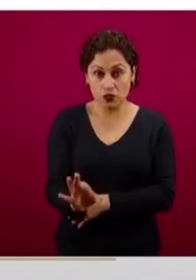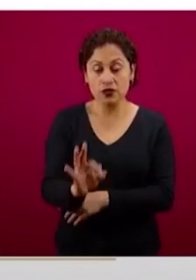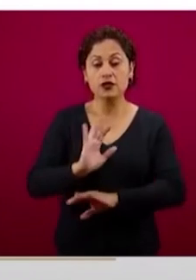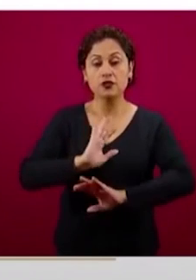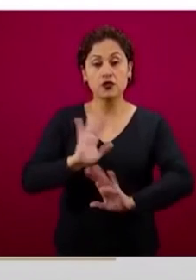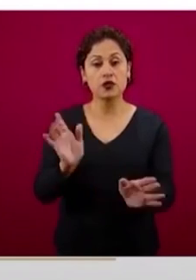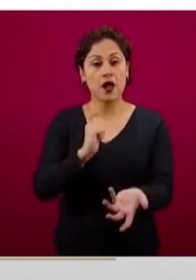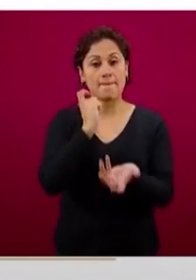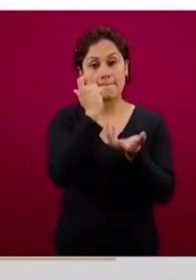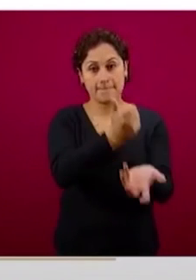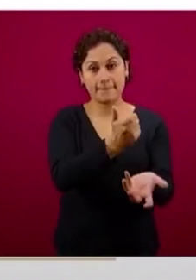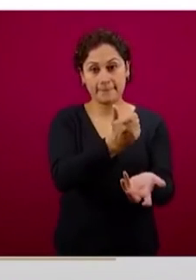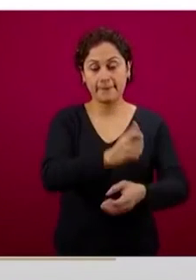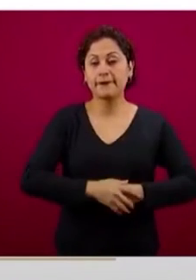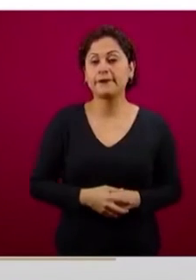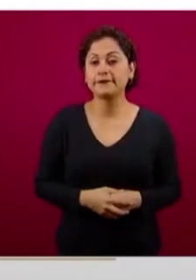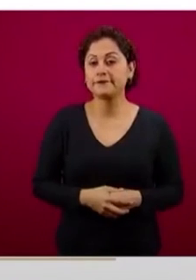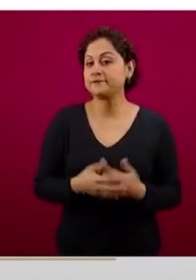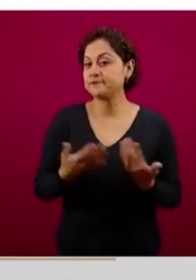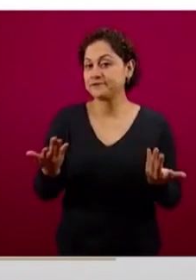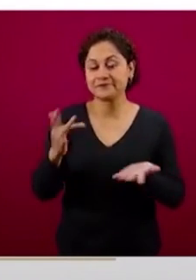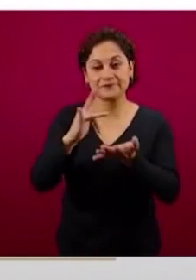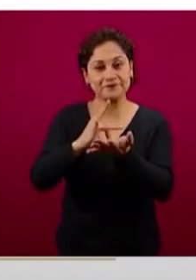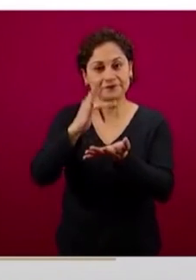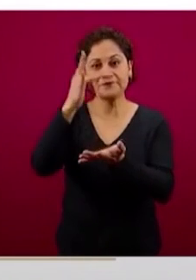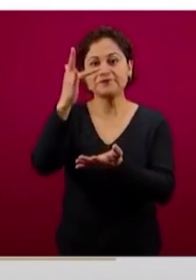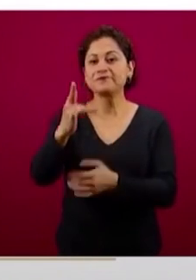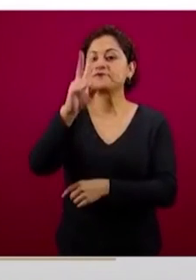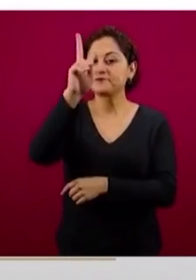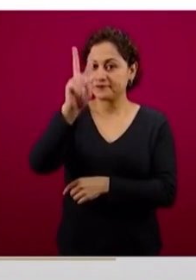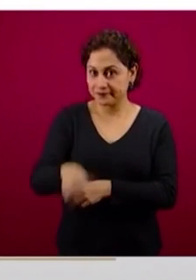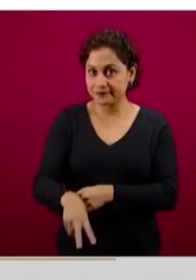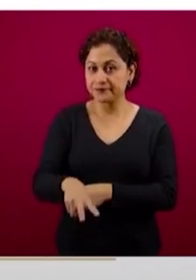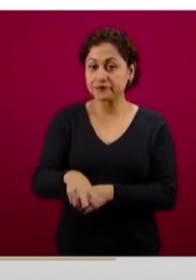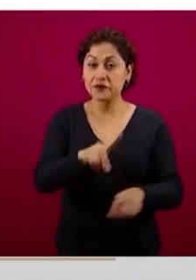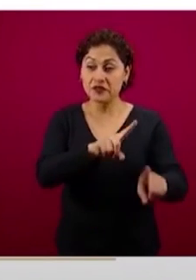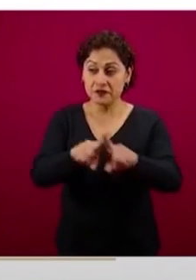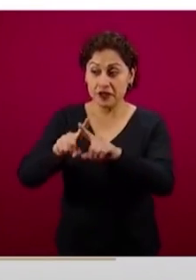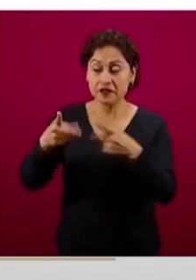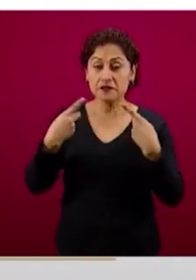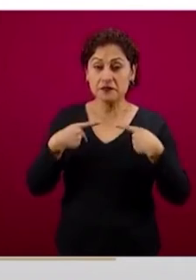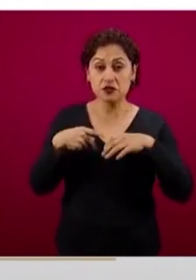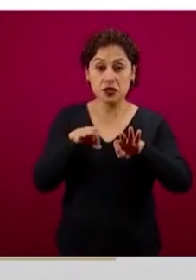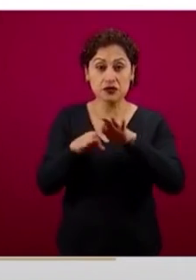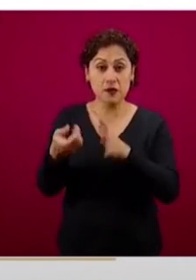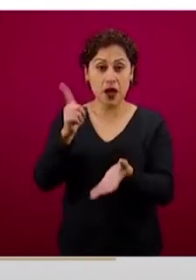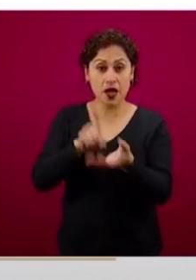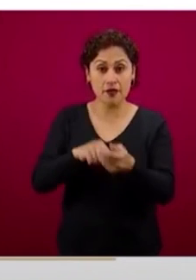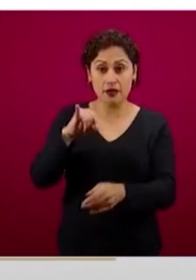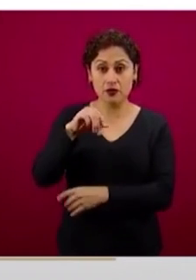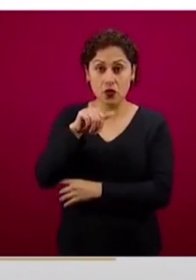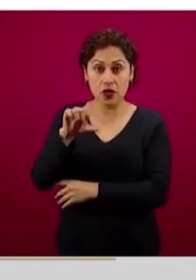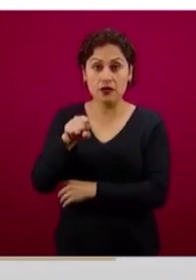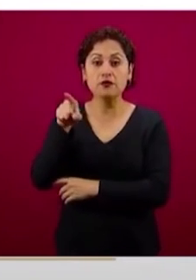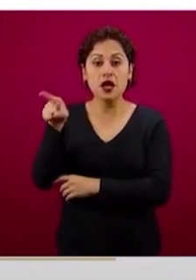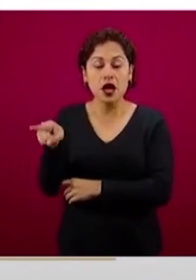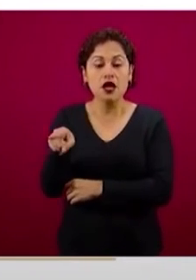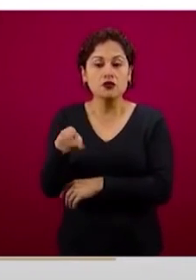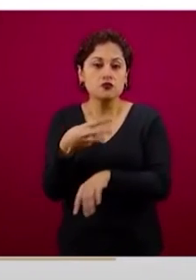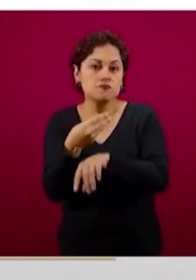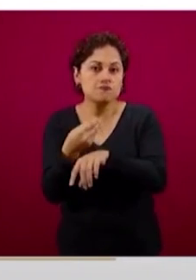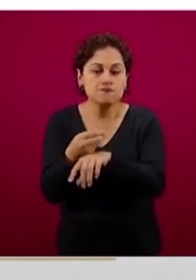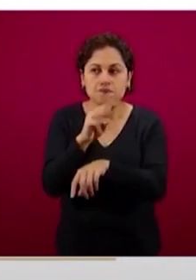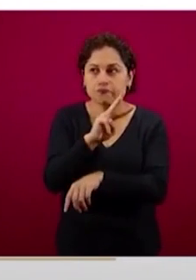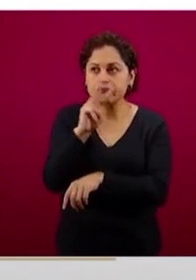cuenta y agradecer desde luego siempre no sólo al personal del seguro social que realiza esta plataforma sin